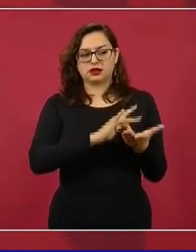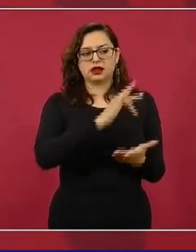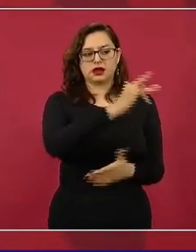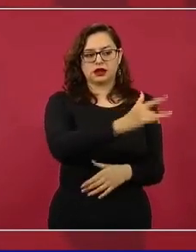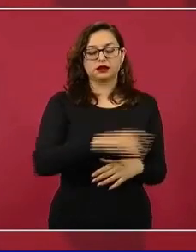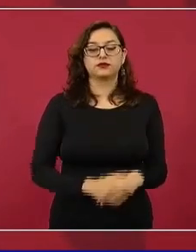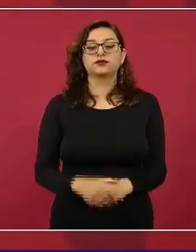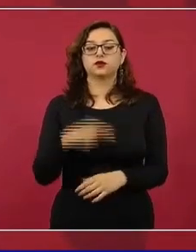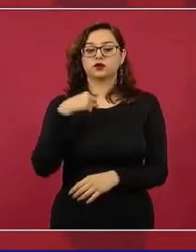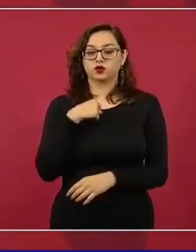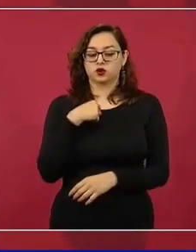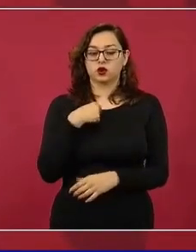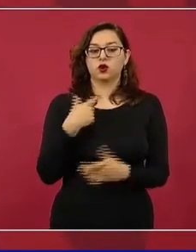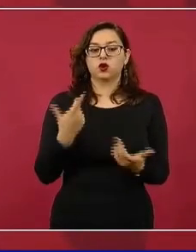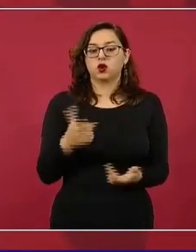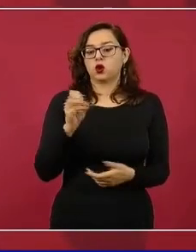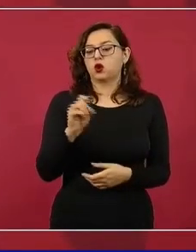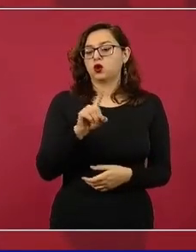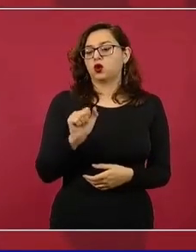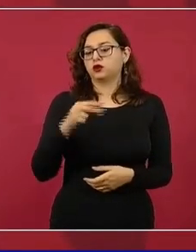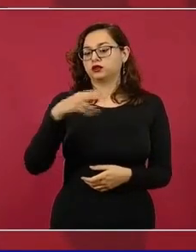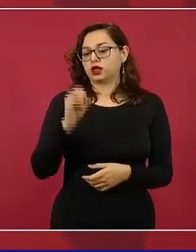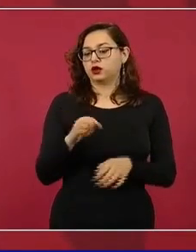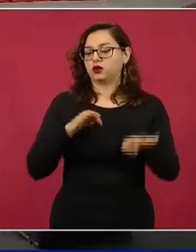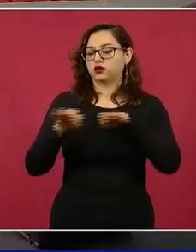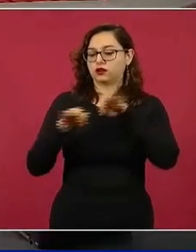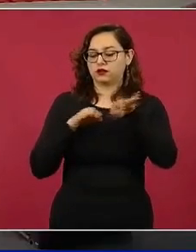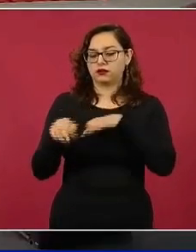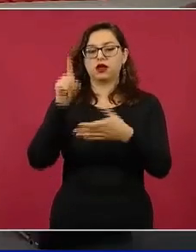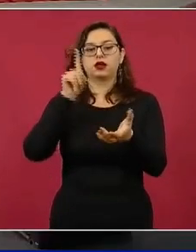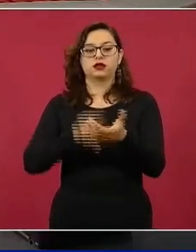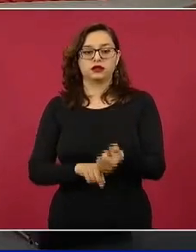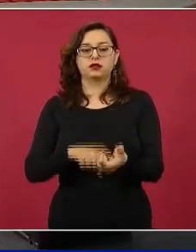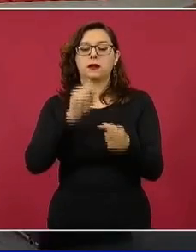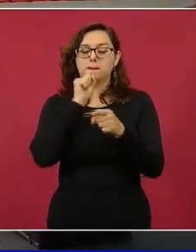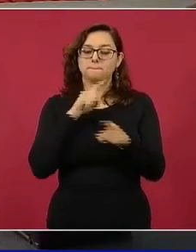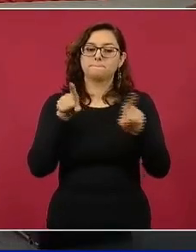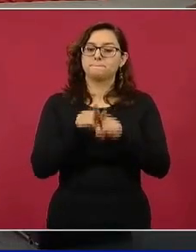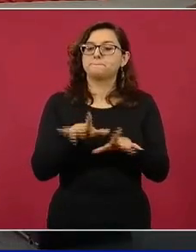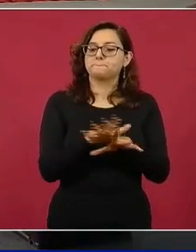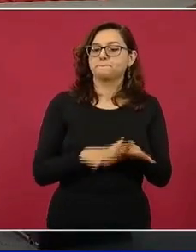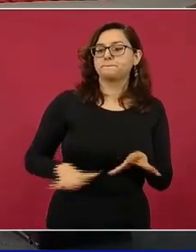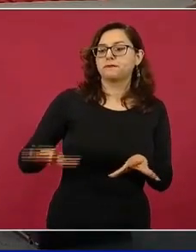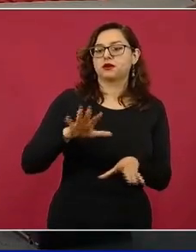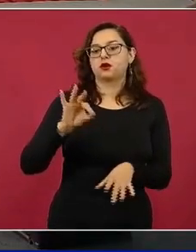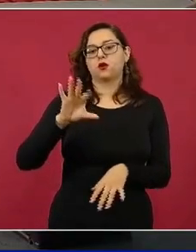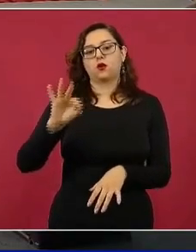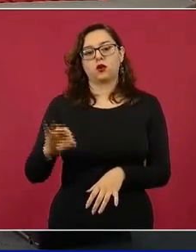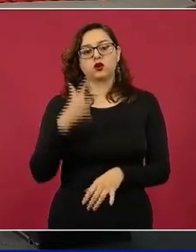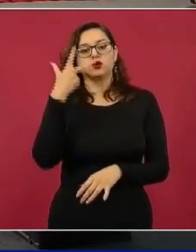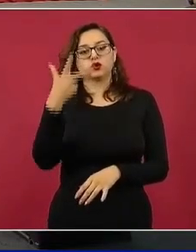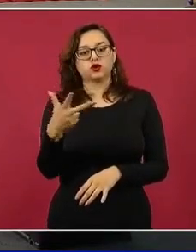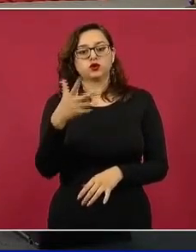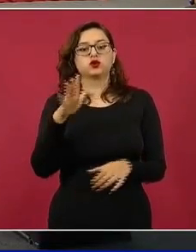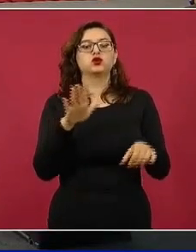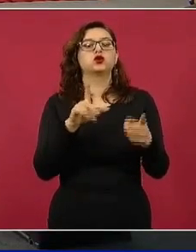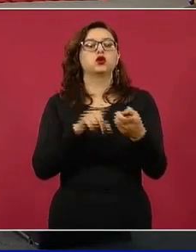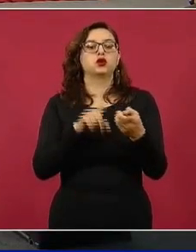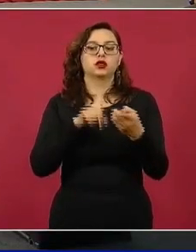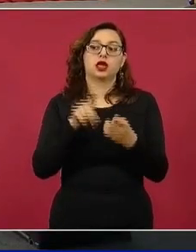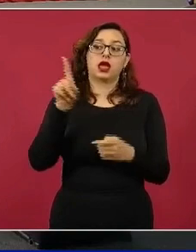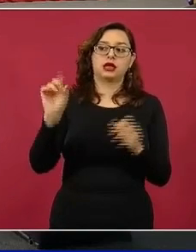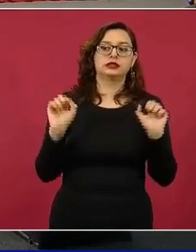Lozano, trabajador de planta de Petróleos Mexicanos y socio activo de la honorable sección 48, con sede en Reforma Chiapas